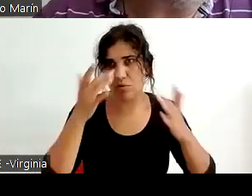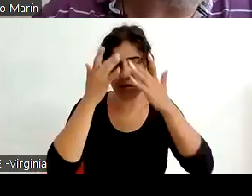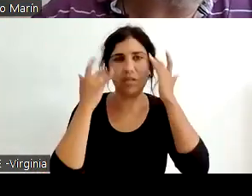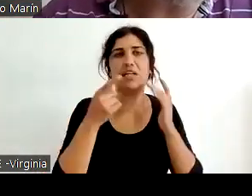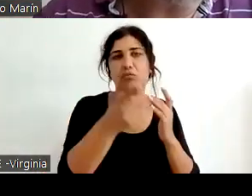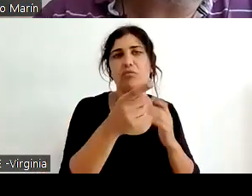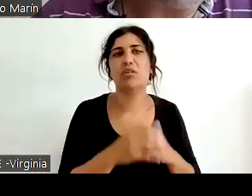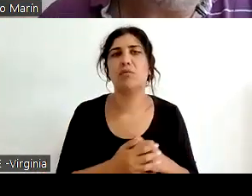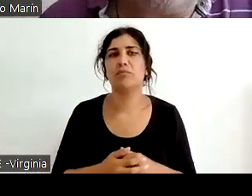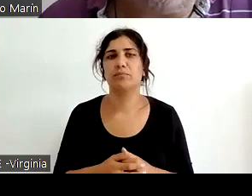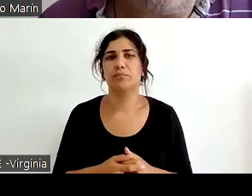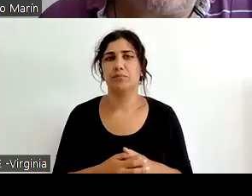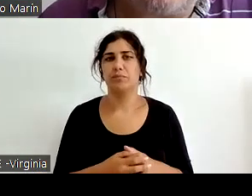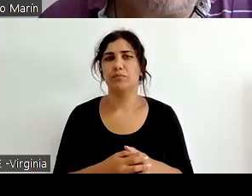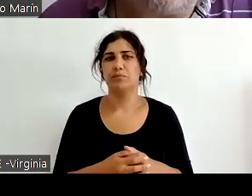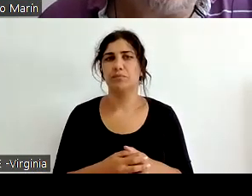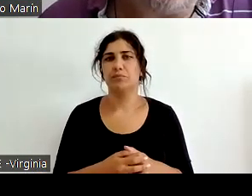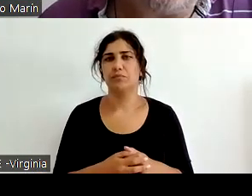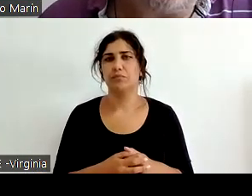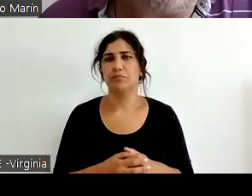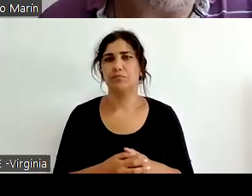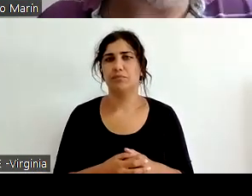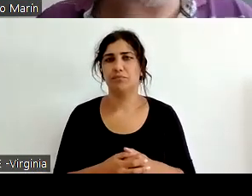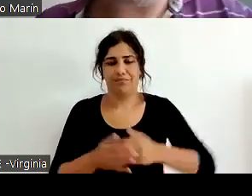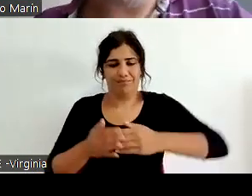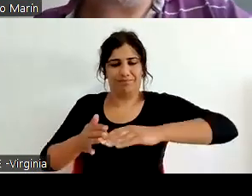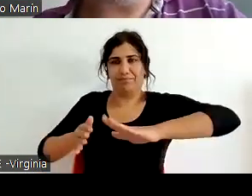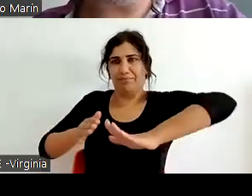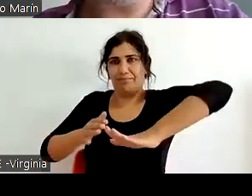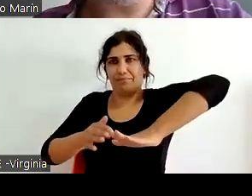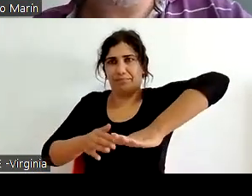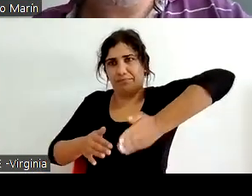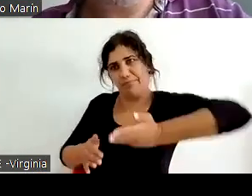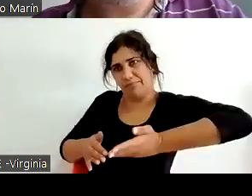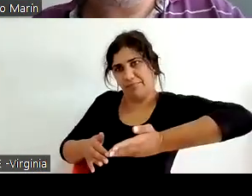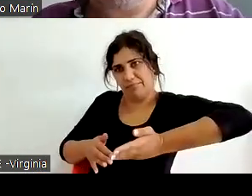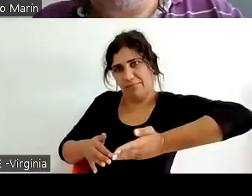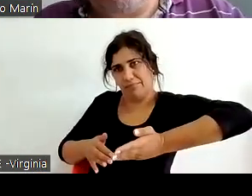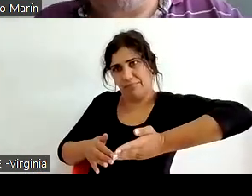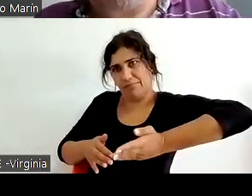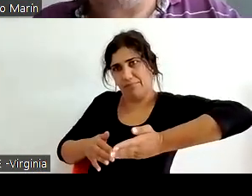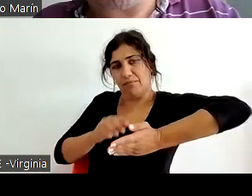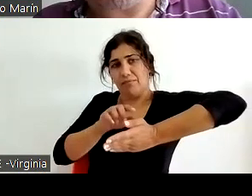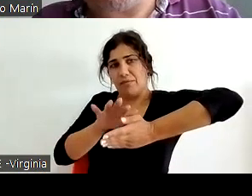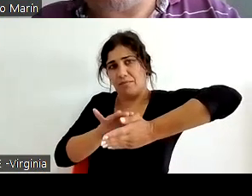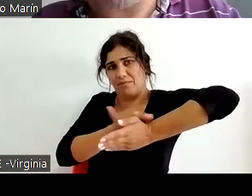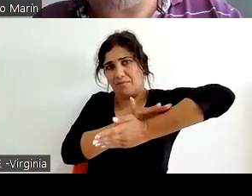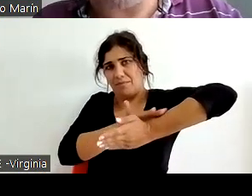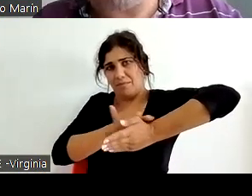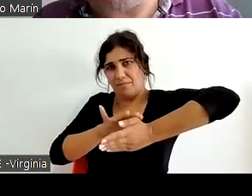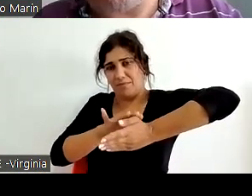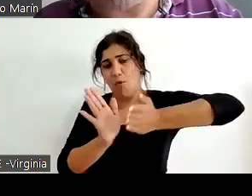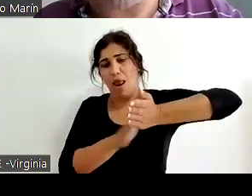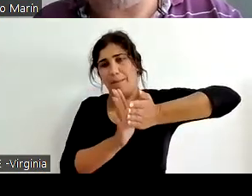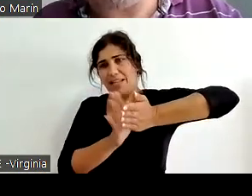de tobillo. O sea, esto que veis aquí sería una entorsis del tobillo, es decir, tiramos el pie hacia adentro. Y, por decirlo de alguna manera, la planta del